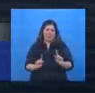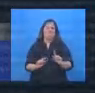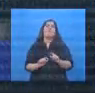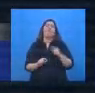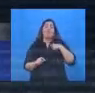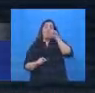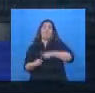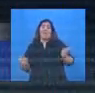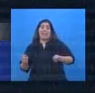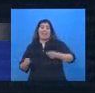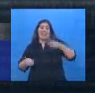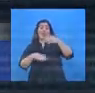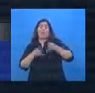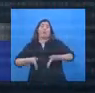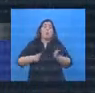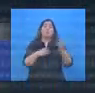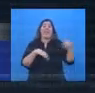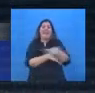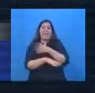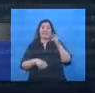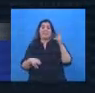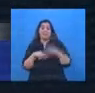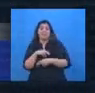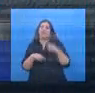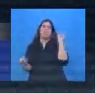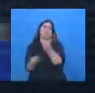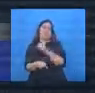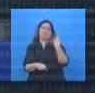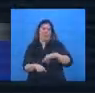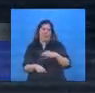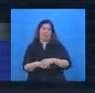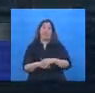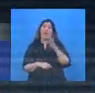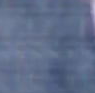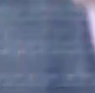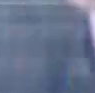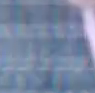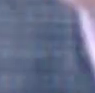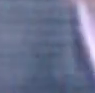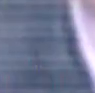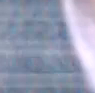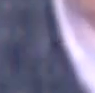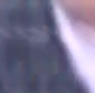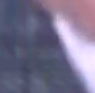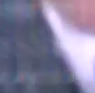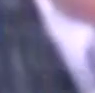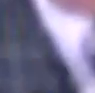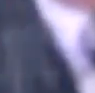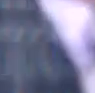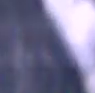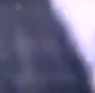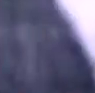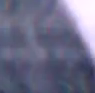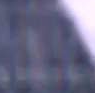que corta la calle. ¿Qué hace Grabois? La ruta, piquetero que termina preso. No hace nada. Cuidado, más Grabois, contigo. Anden con cuidado. Nos